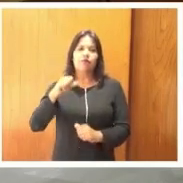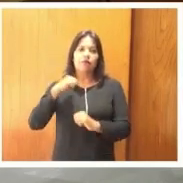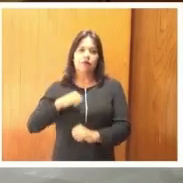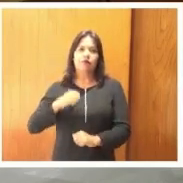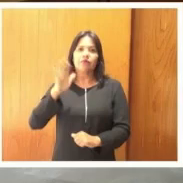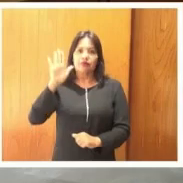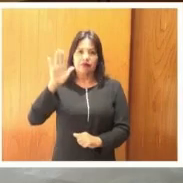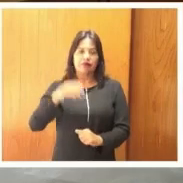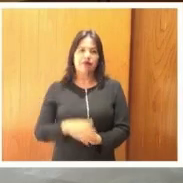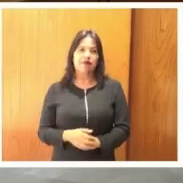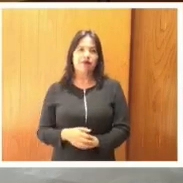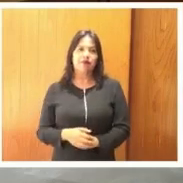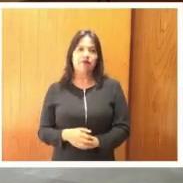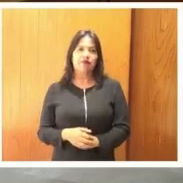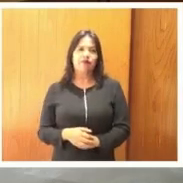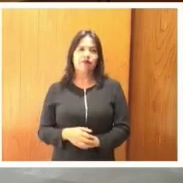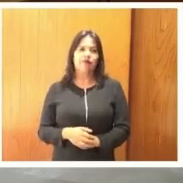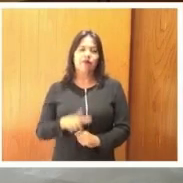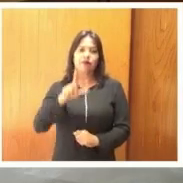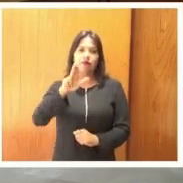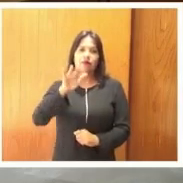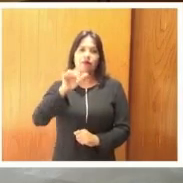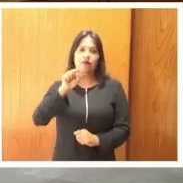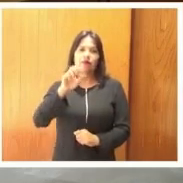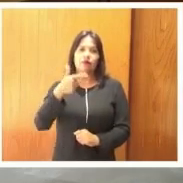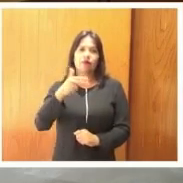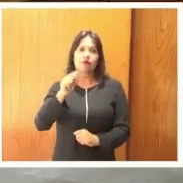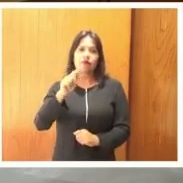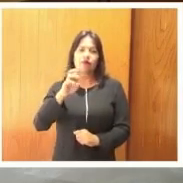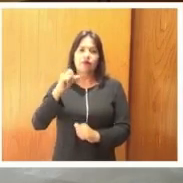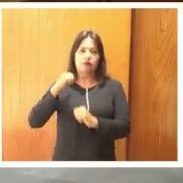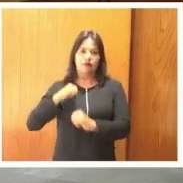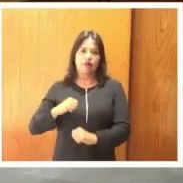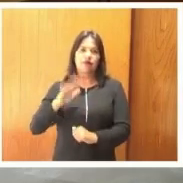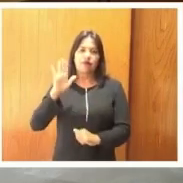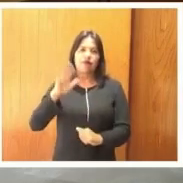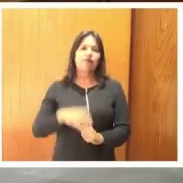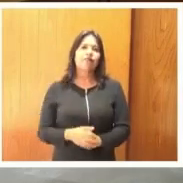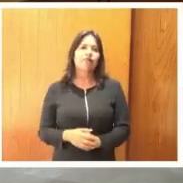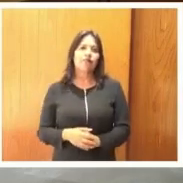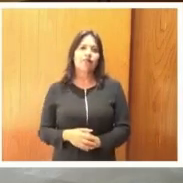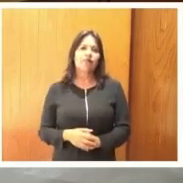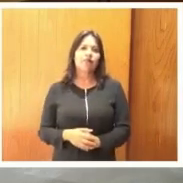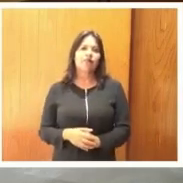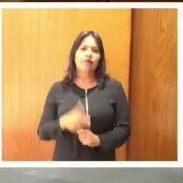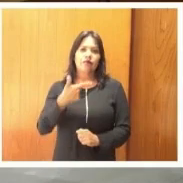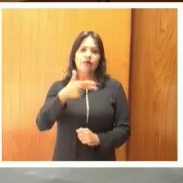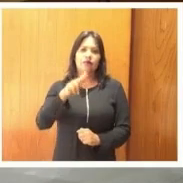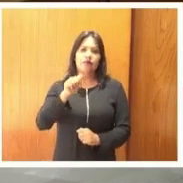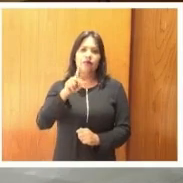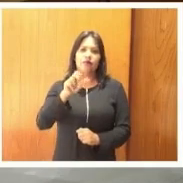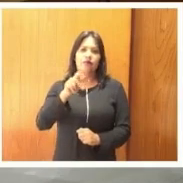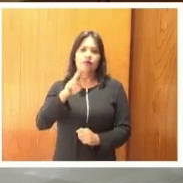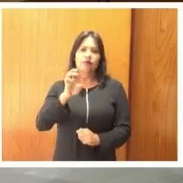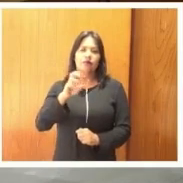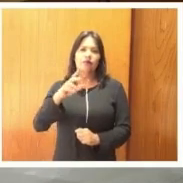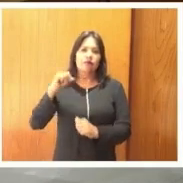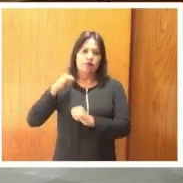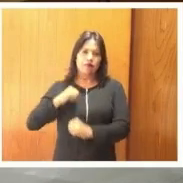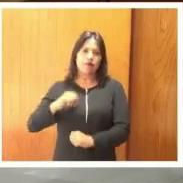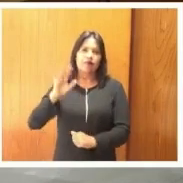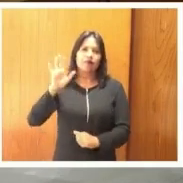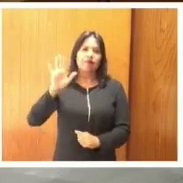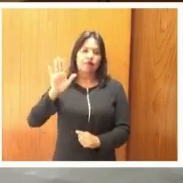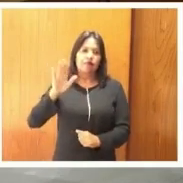Presente. Comisionado Luis Gustavo Parra Noriega. Presente. Comisionada Guadalupe Ramírez Peña. Presente.